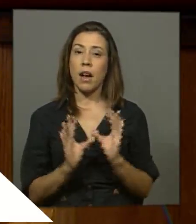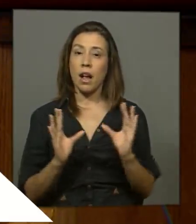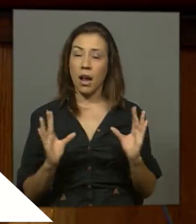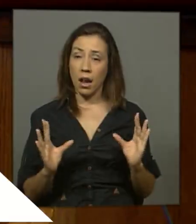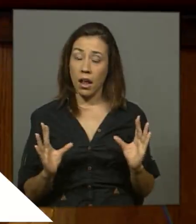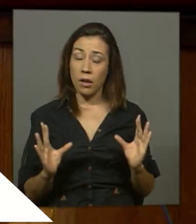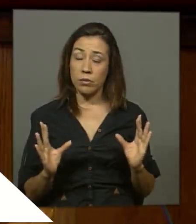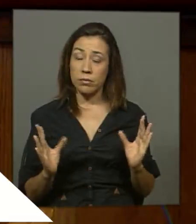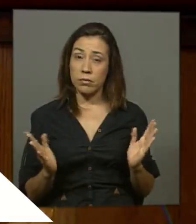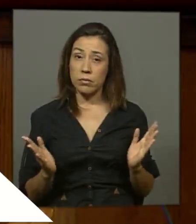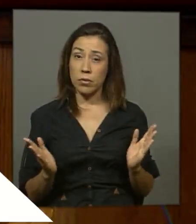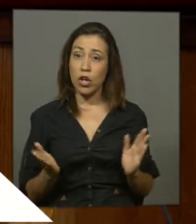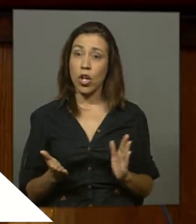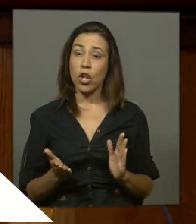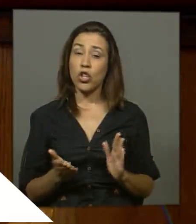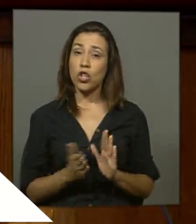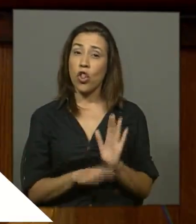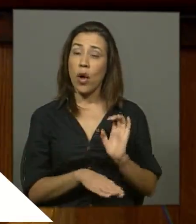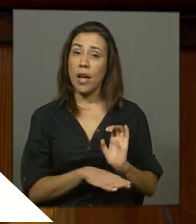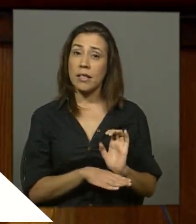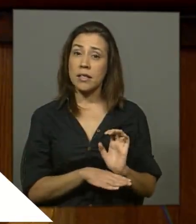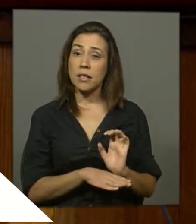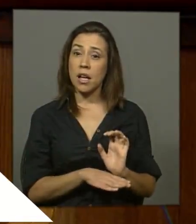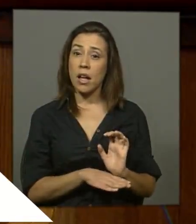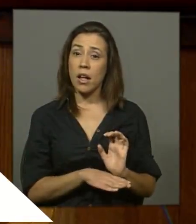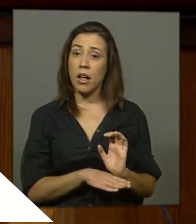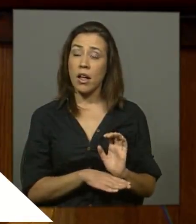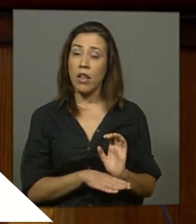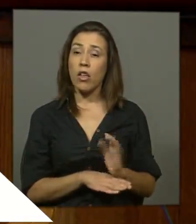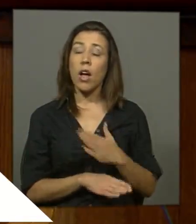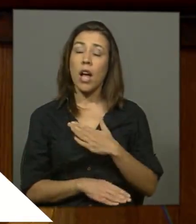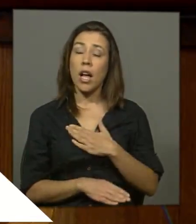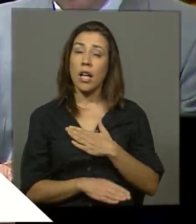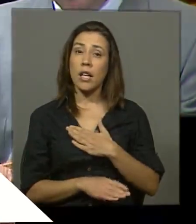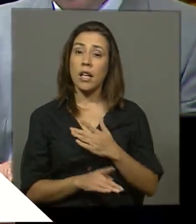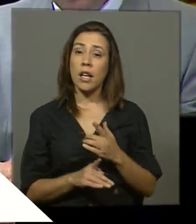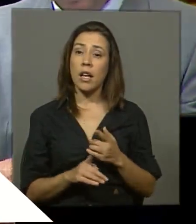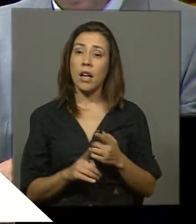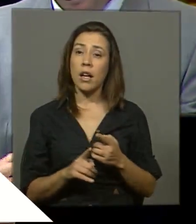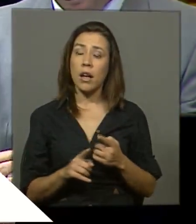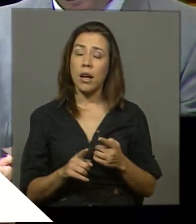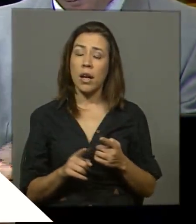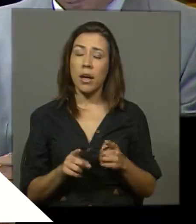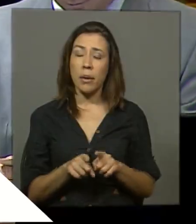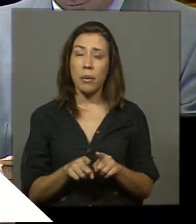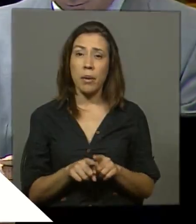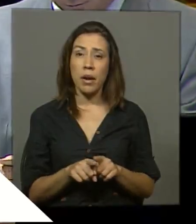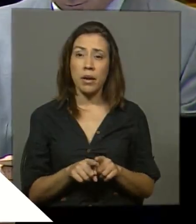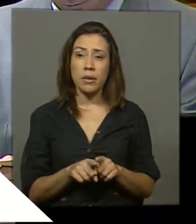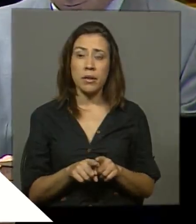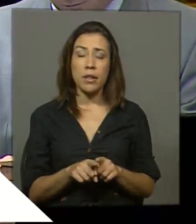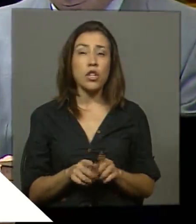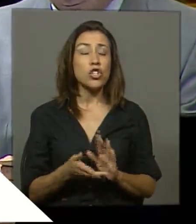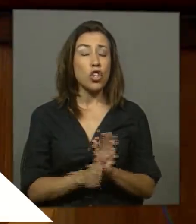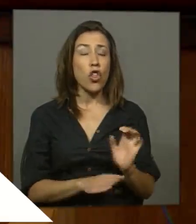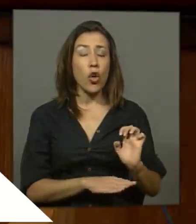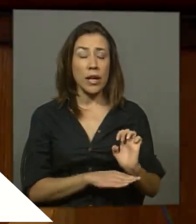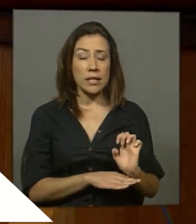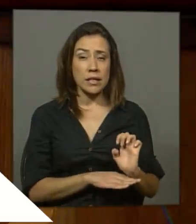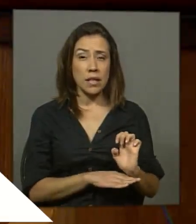luego todo estado y el nuestro es un estado pretende en forma comoa